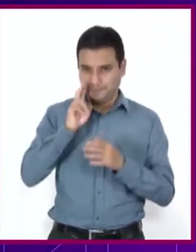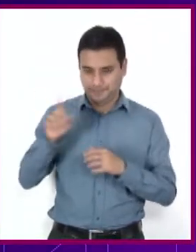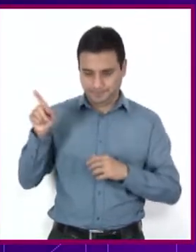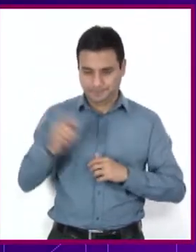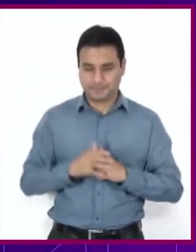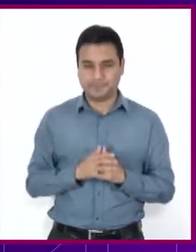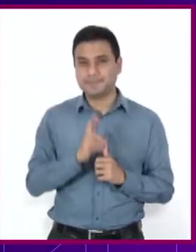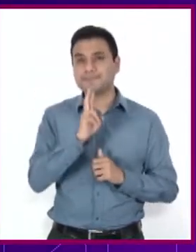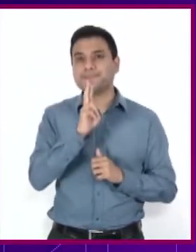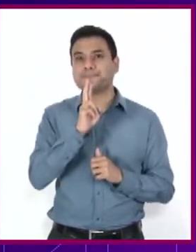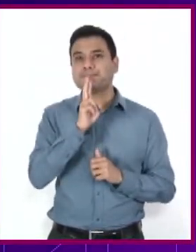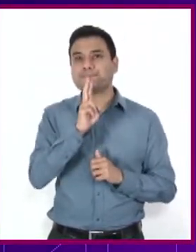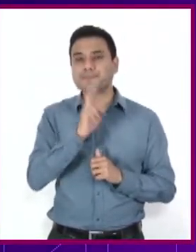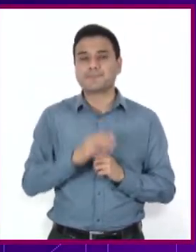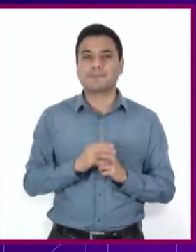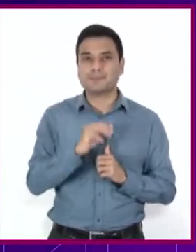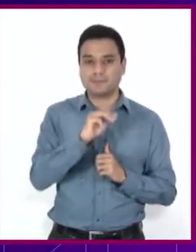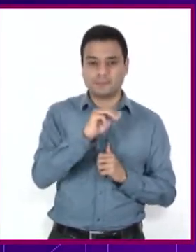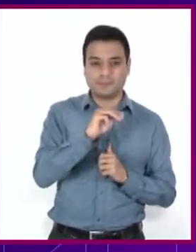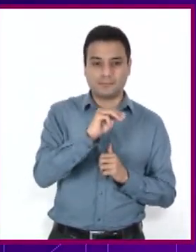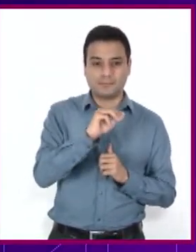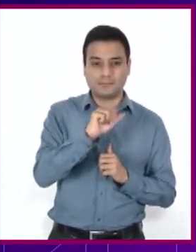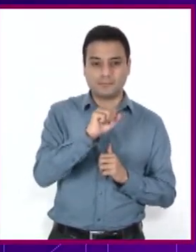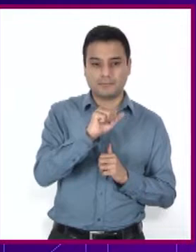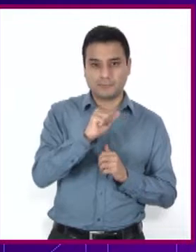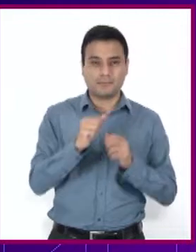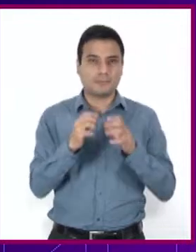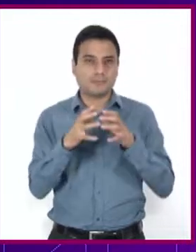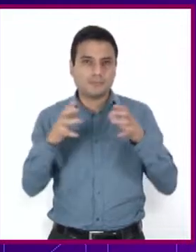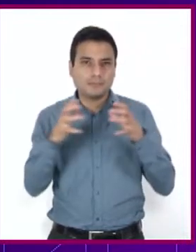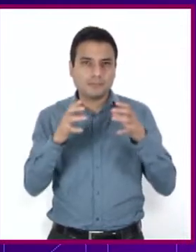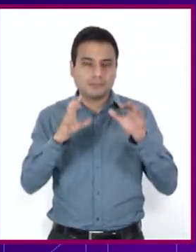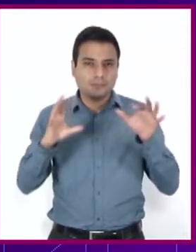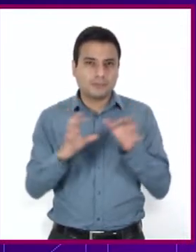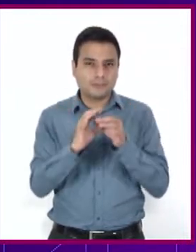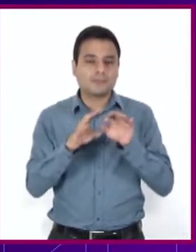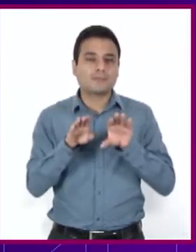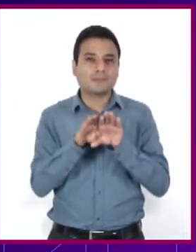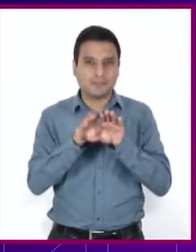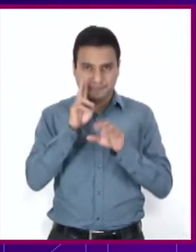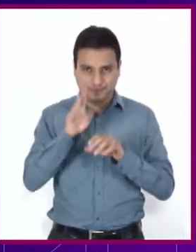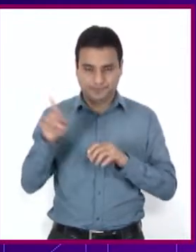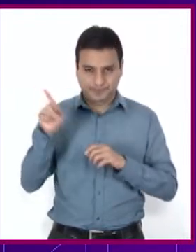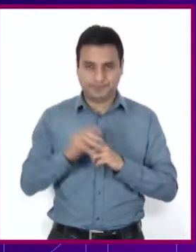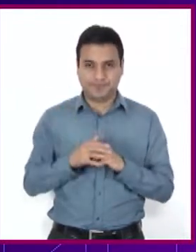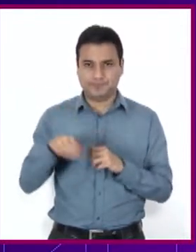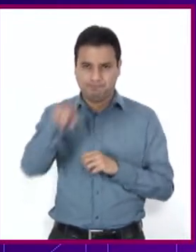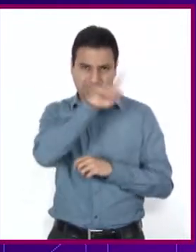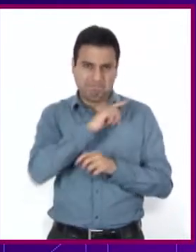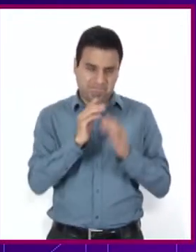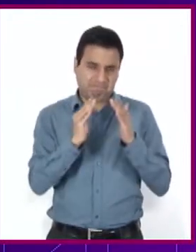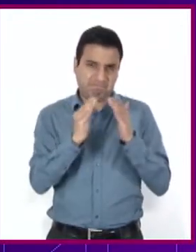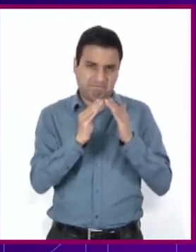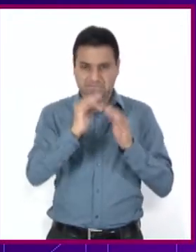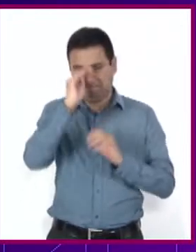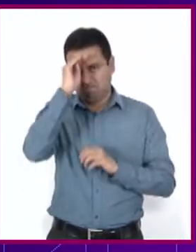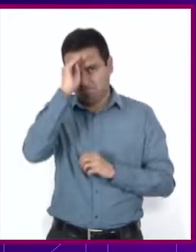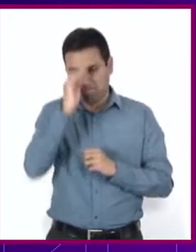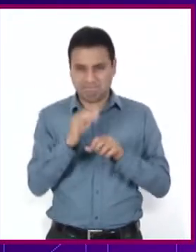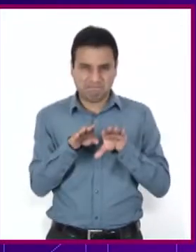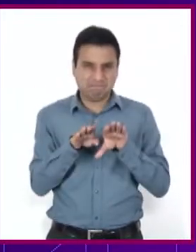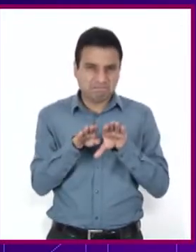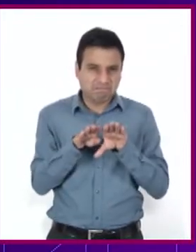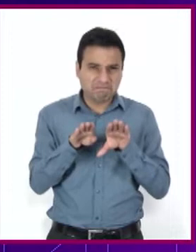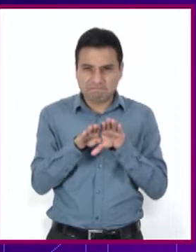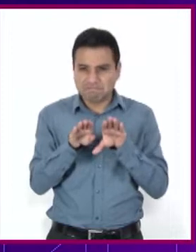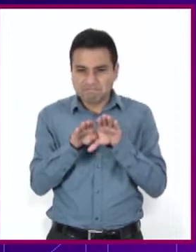permite relacionar la masa y volumen para distintas cantidades de aluminio. Ustedes en casa piensen la manera